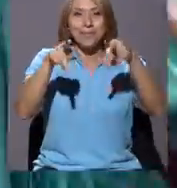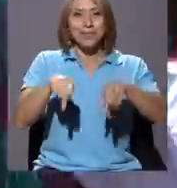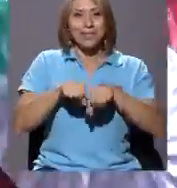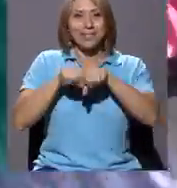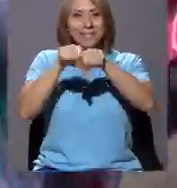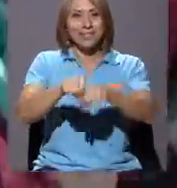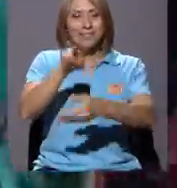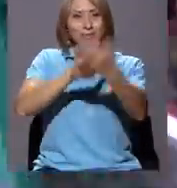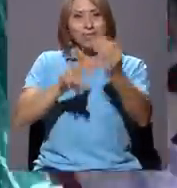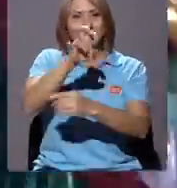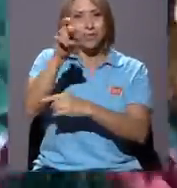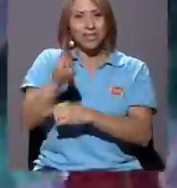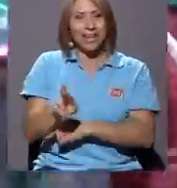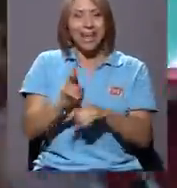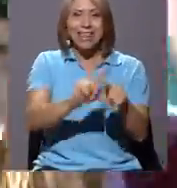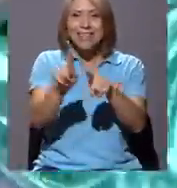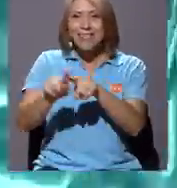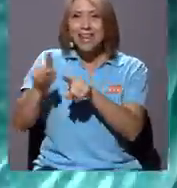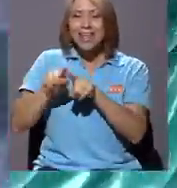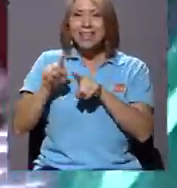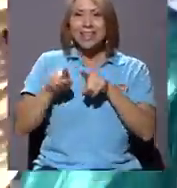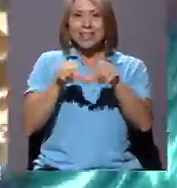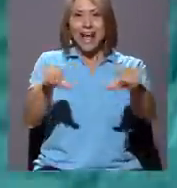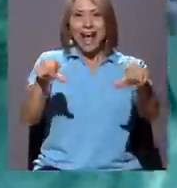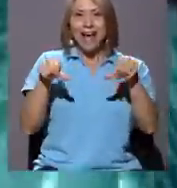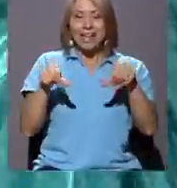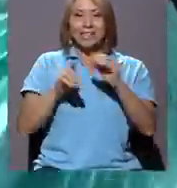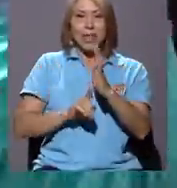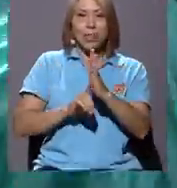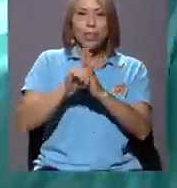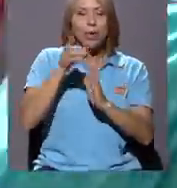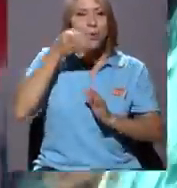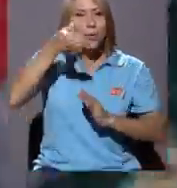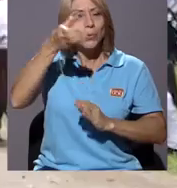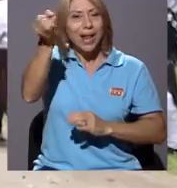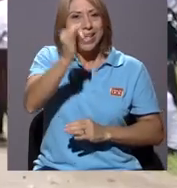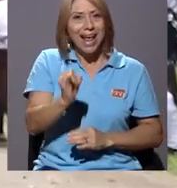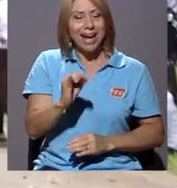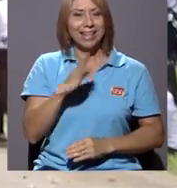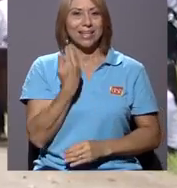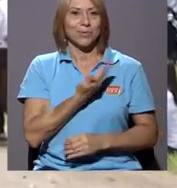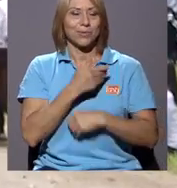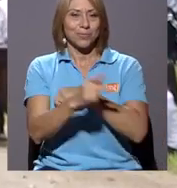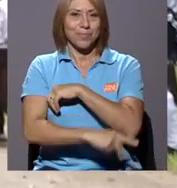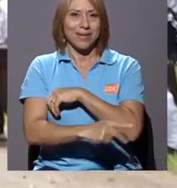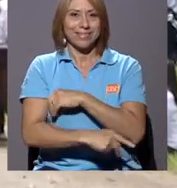Costa Rica aportan desde diferentes campos al desarrollo de la cultura y el arte en nuestro país.